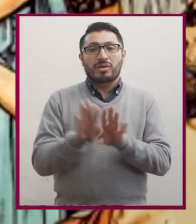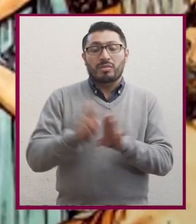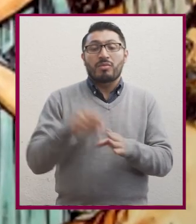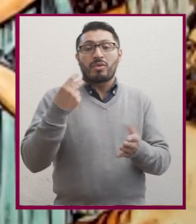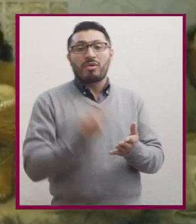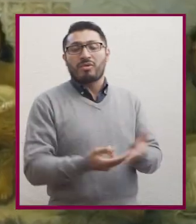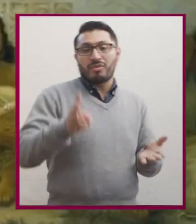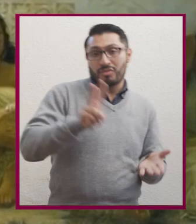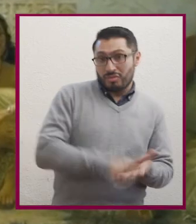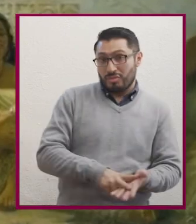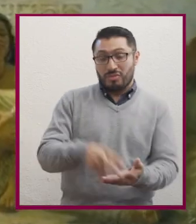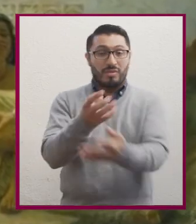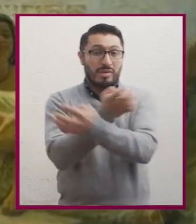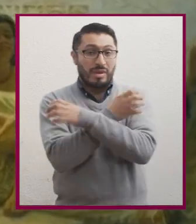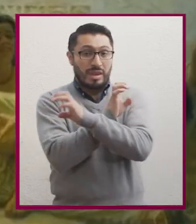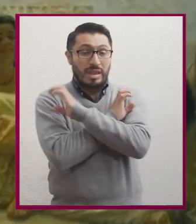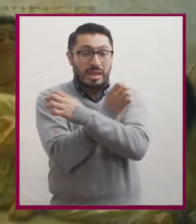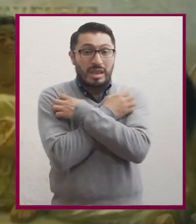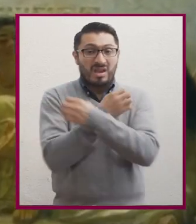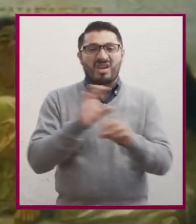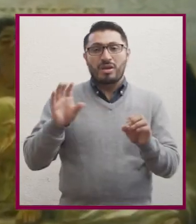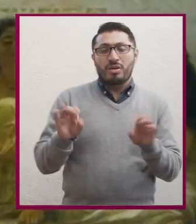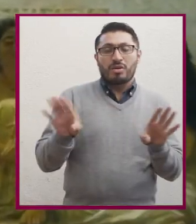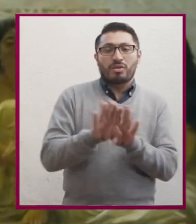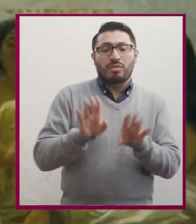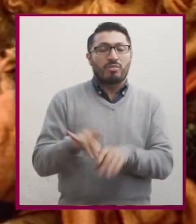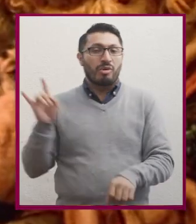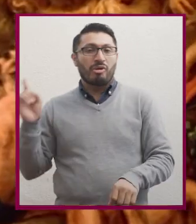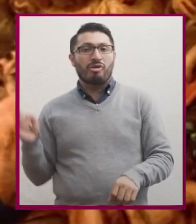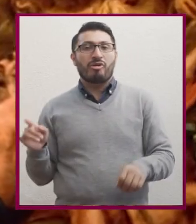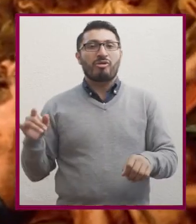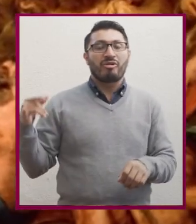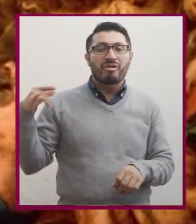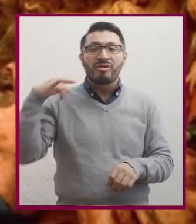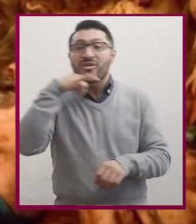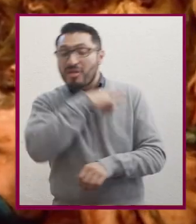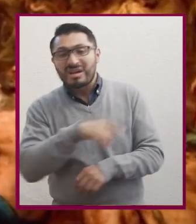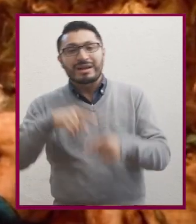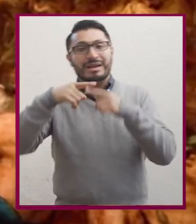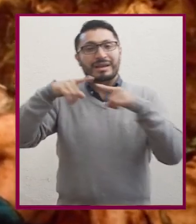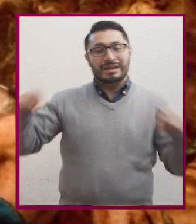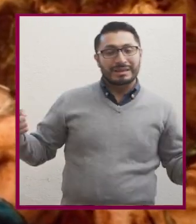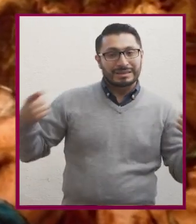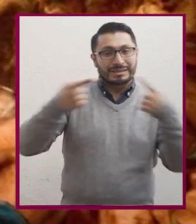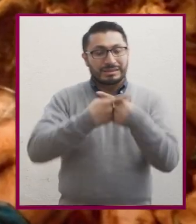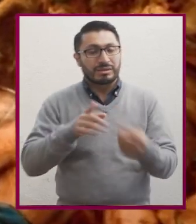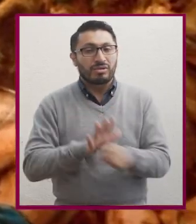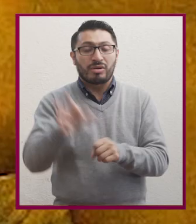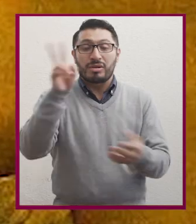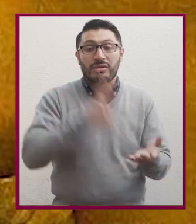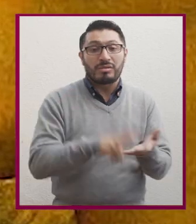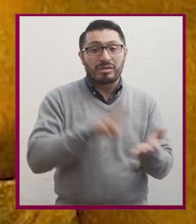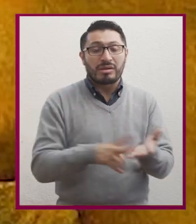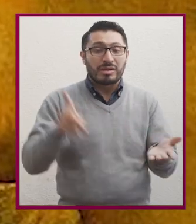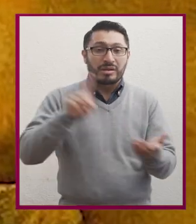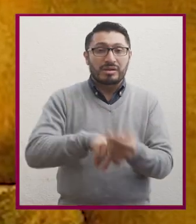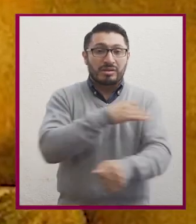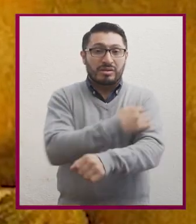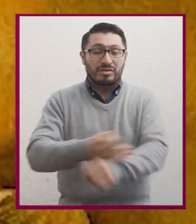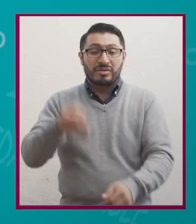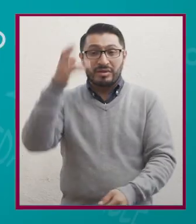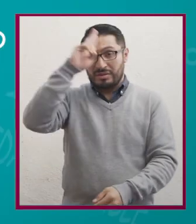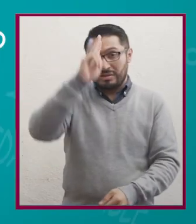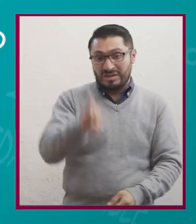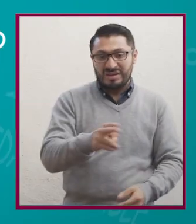doble moral o un hueco legal hipócrita que resultaba justo lo contrario de lo que los valores familiares buscaban